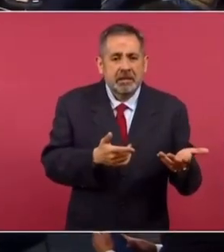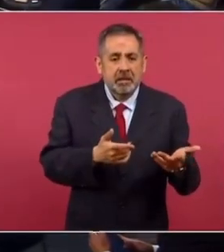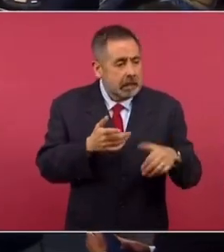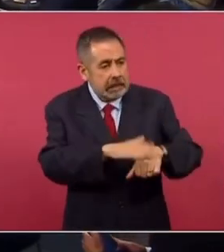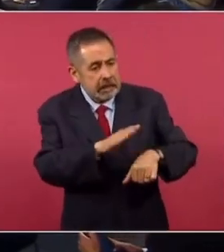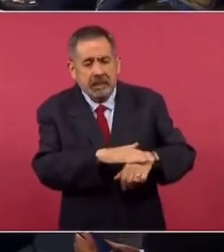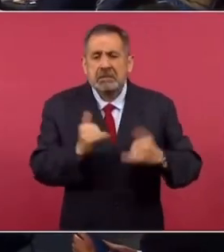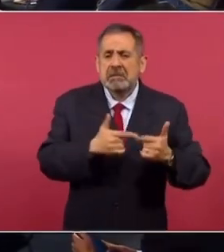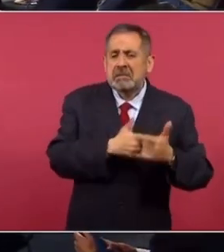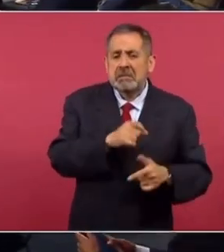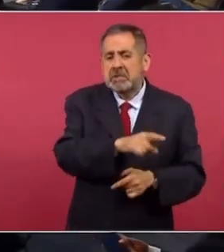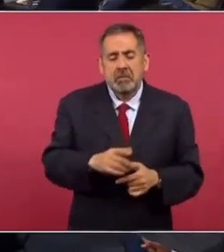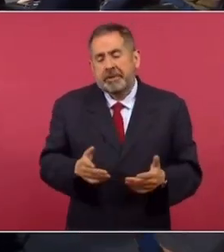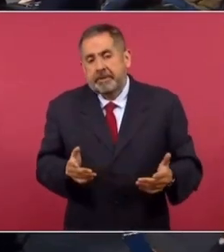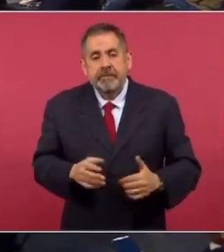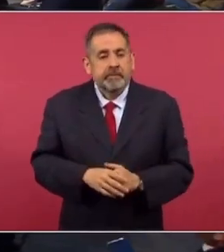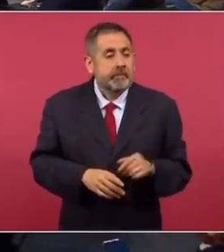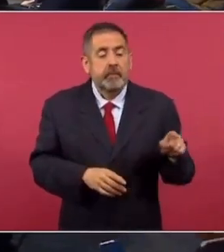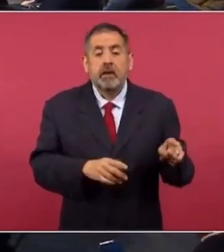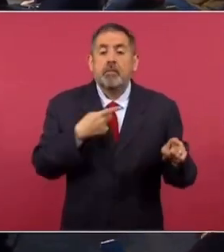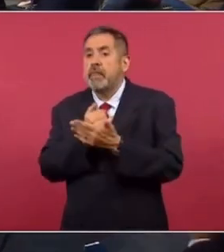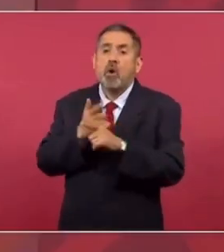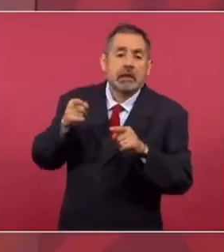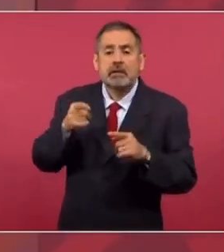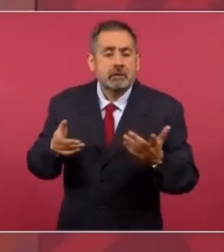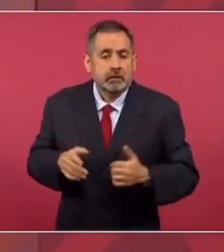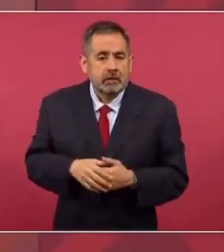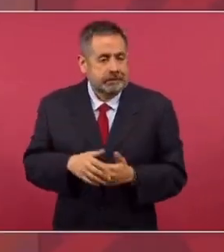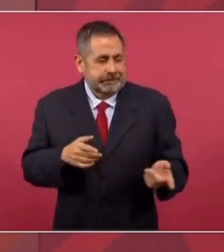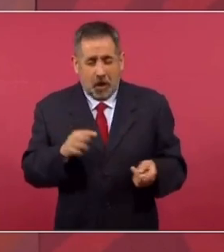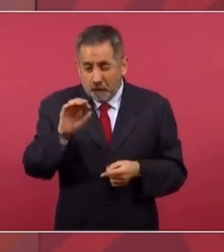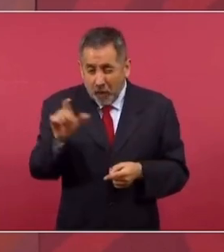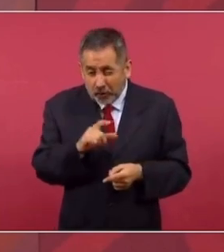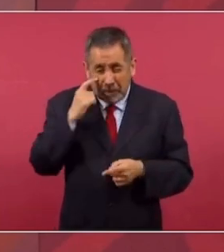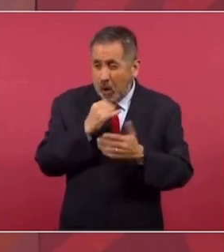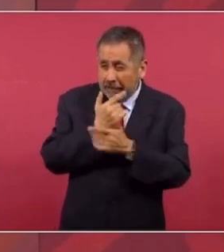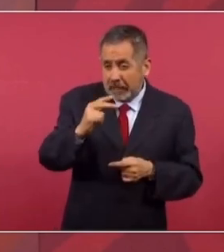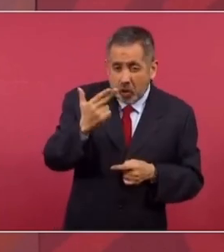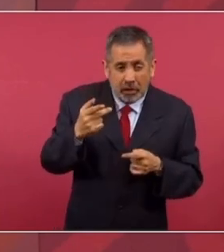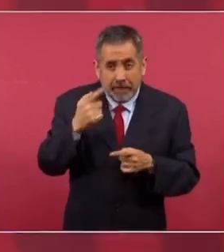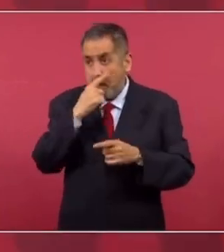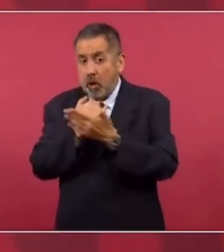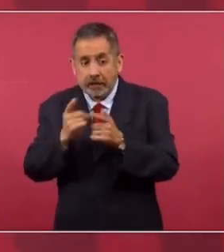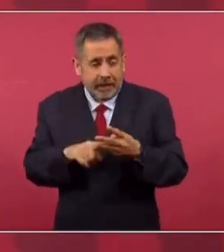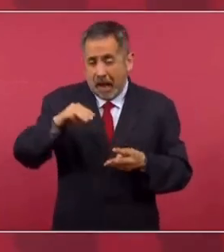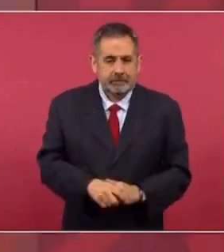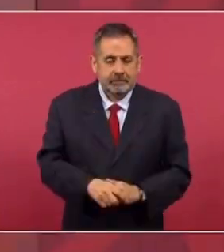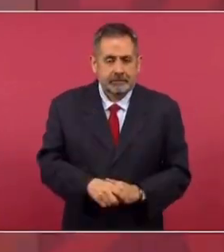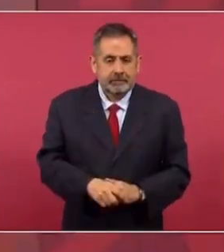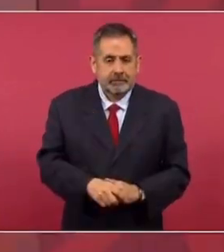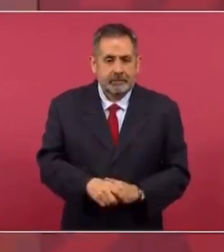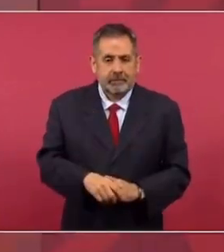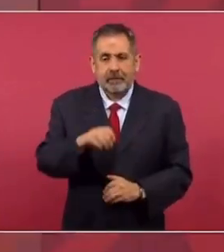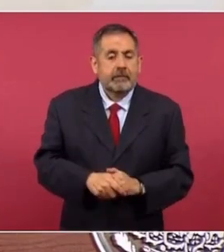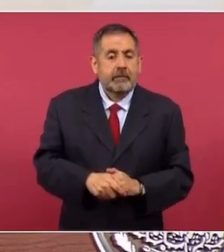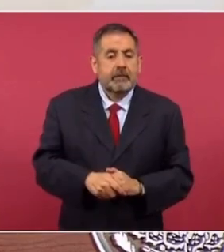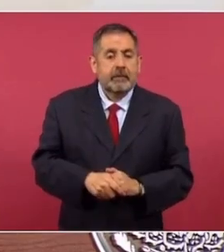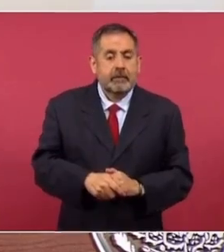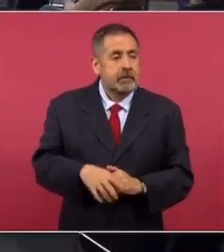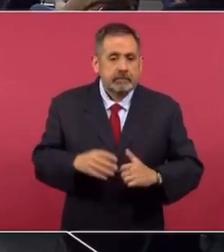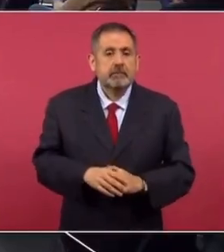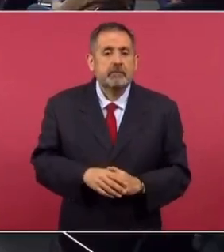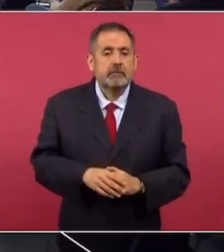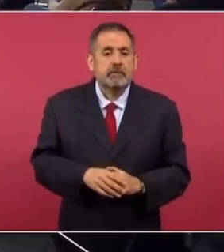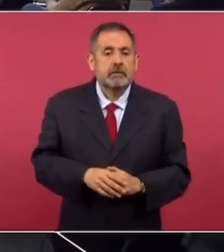¿De cuándo acá salen estos, demócrata? Fox, demócrata. Calderón, demócrata. Madrazo, demócrata. El Bester, demócrata.